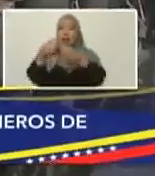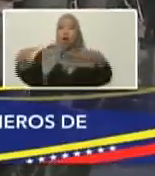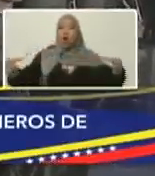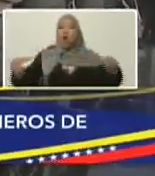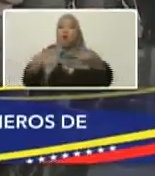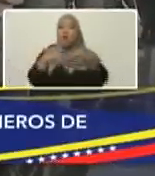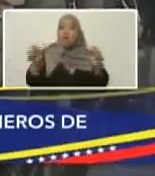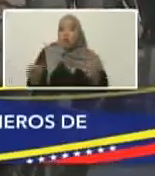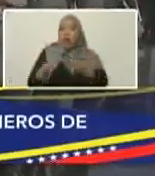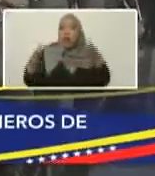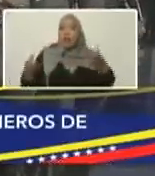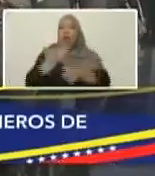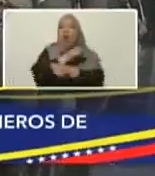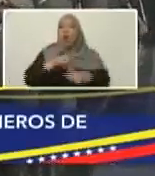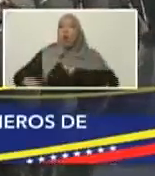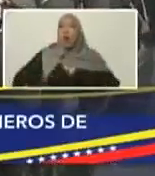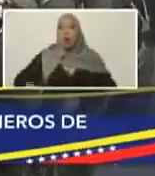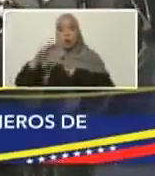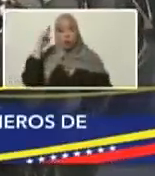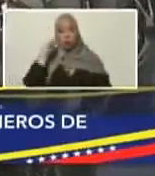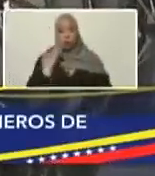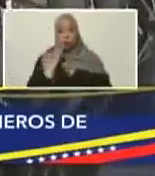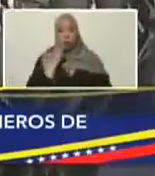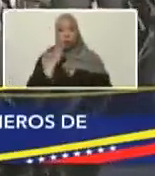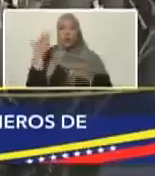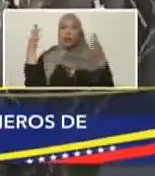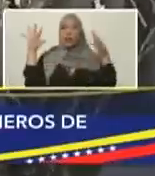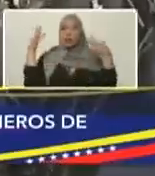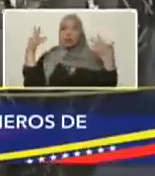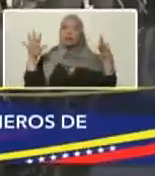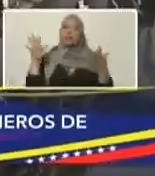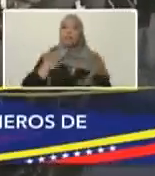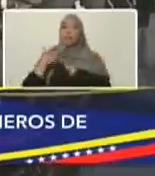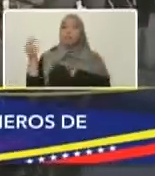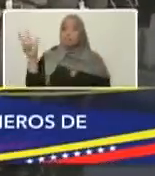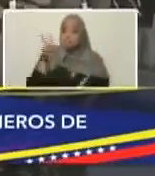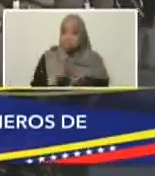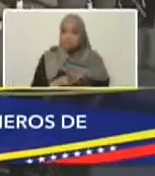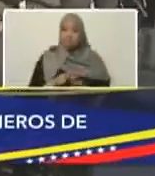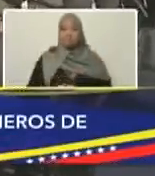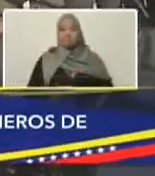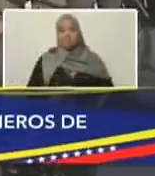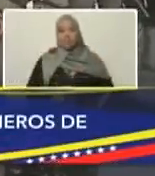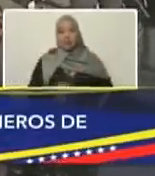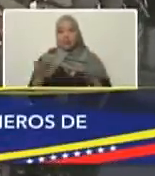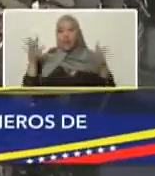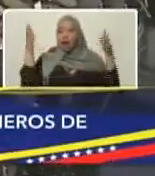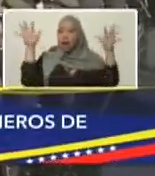gloriosa Guardia Nacional Bolivariana, autorizado.